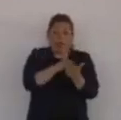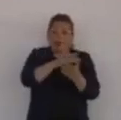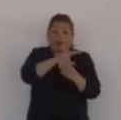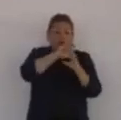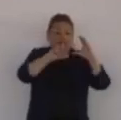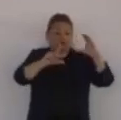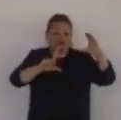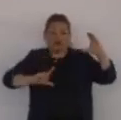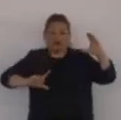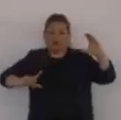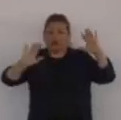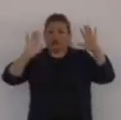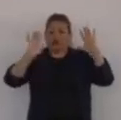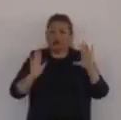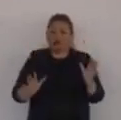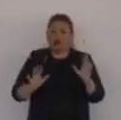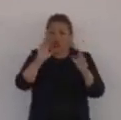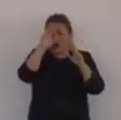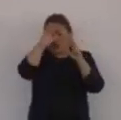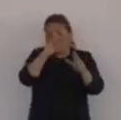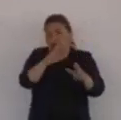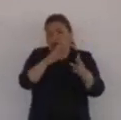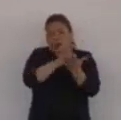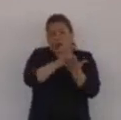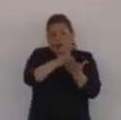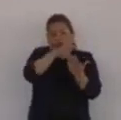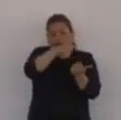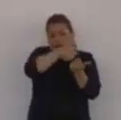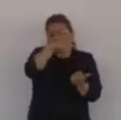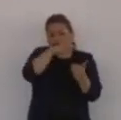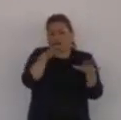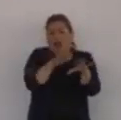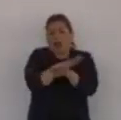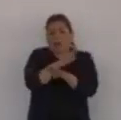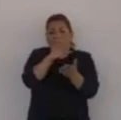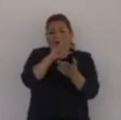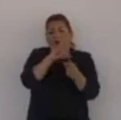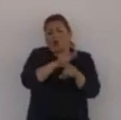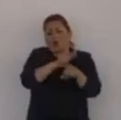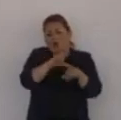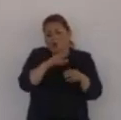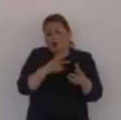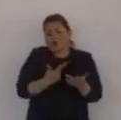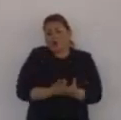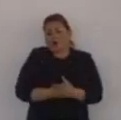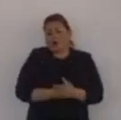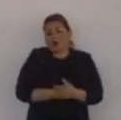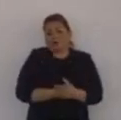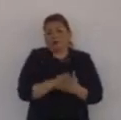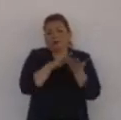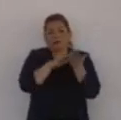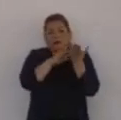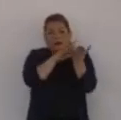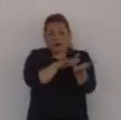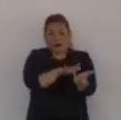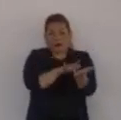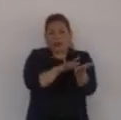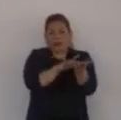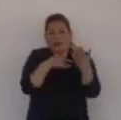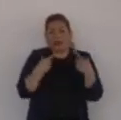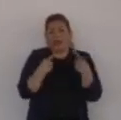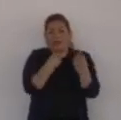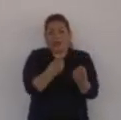todo el país. Y el asunto es que es un apoyo que se da